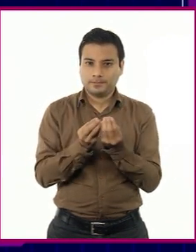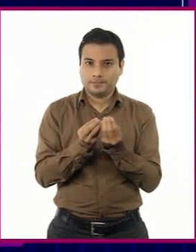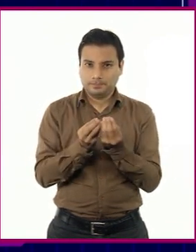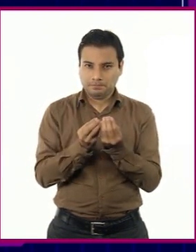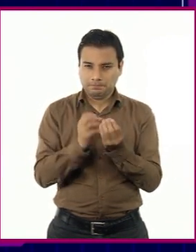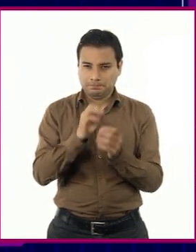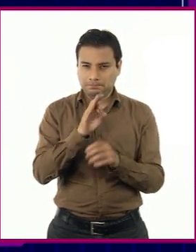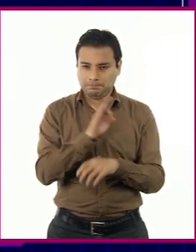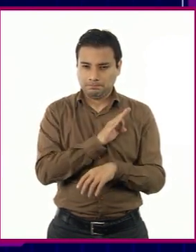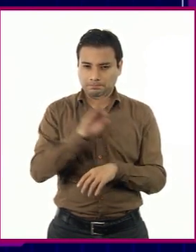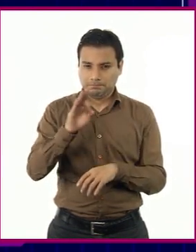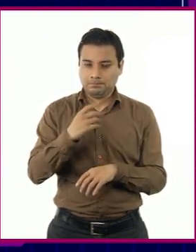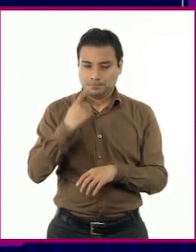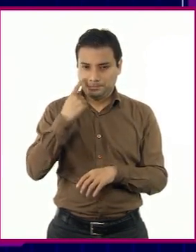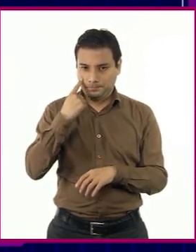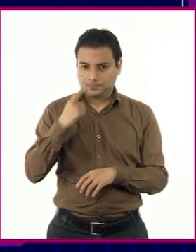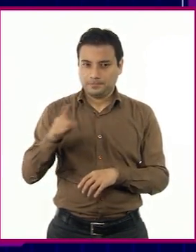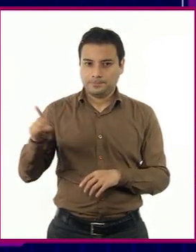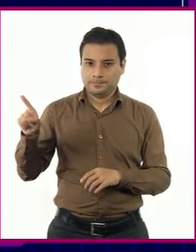748,000 más